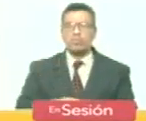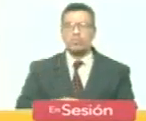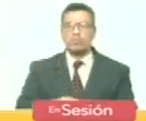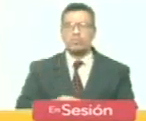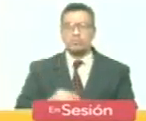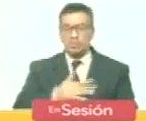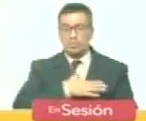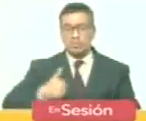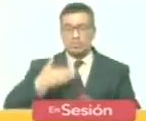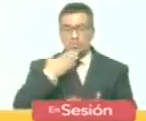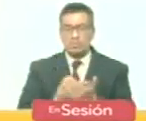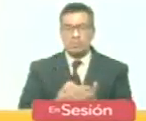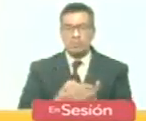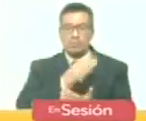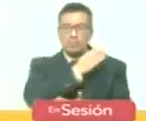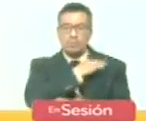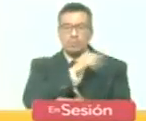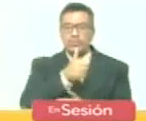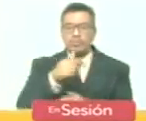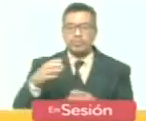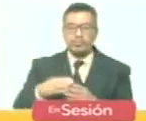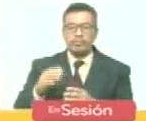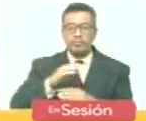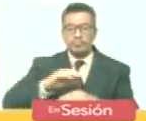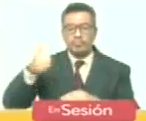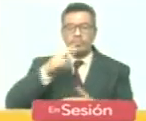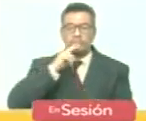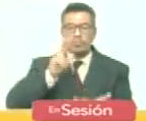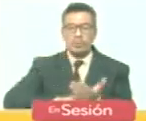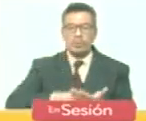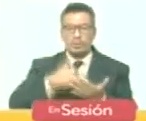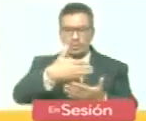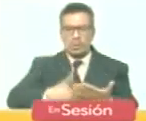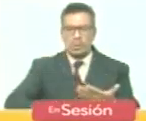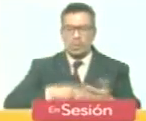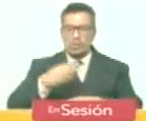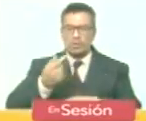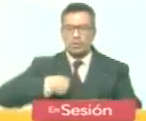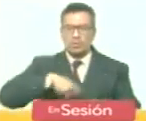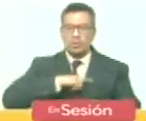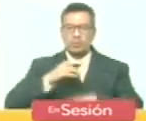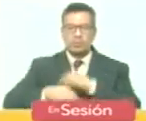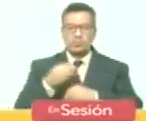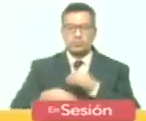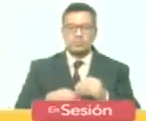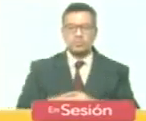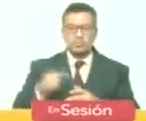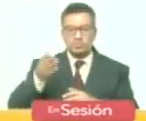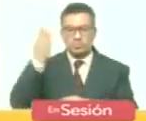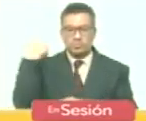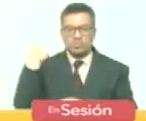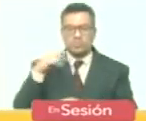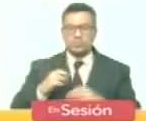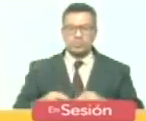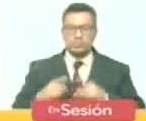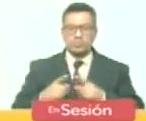Quiero agradecer a la Junta Directiva haber aceptado la propuesta que hicimos en la pasada sesión para